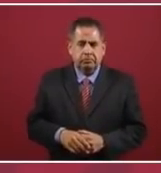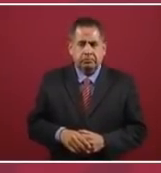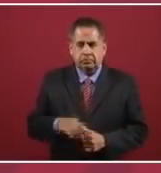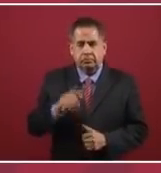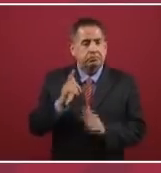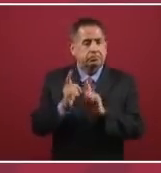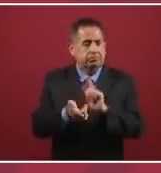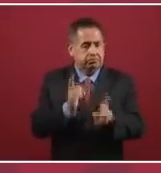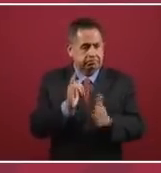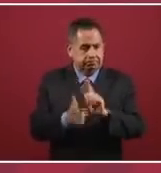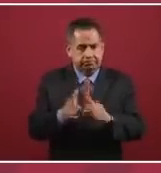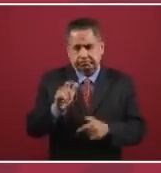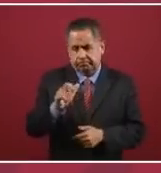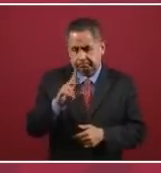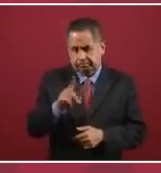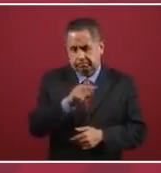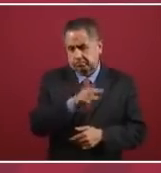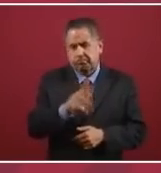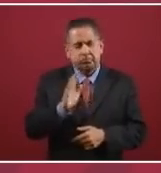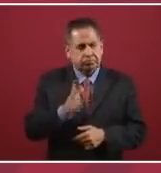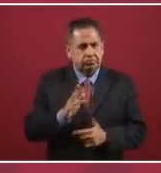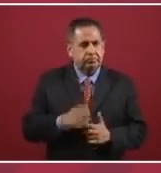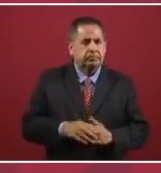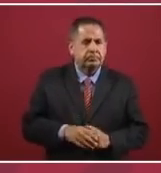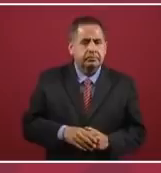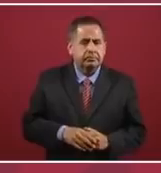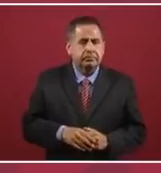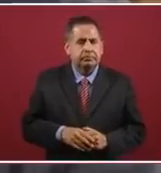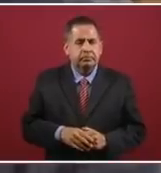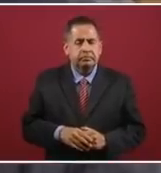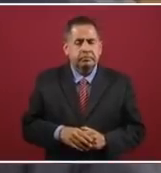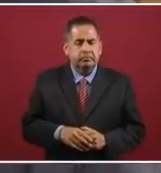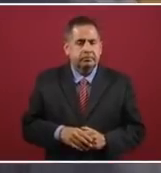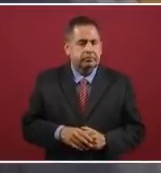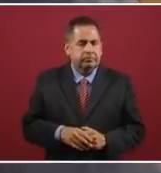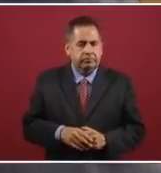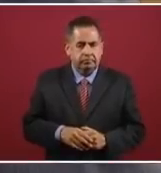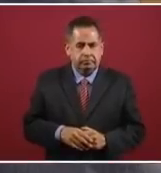Laredo, era de las ciudades.